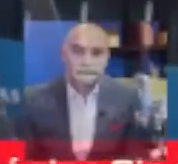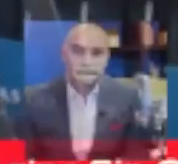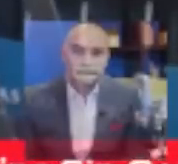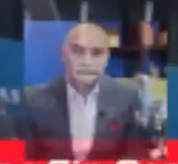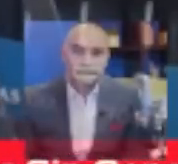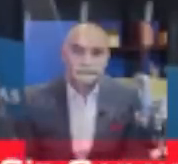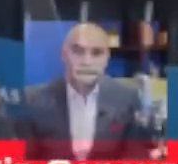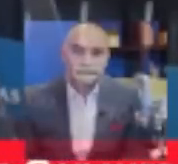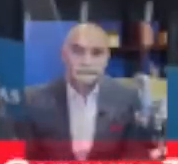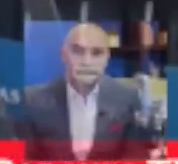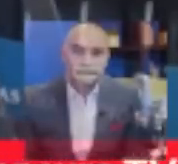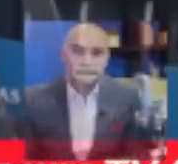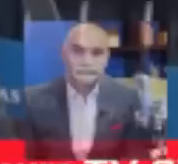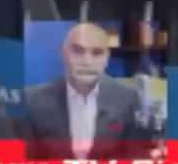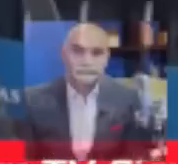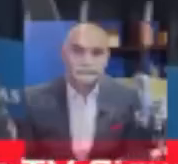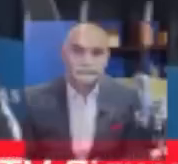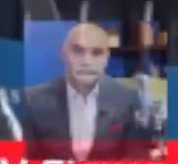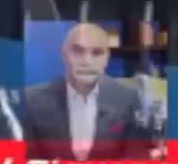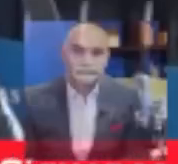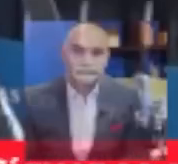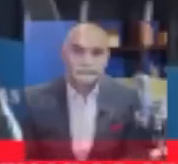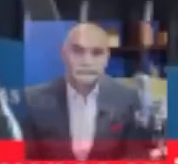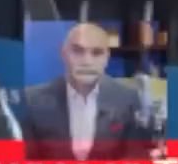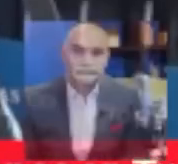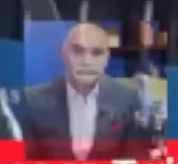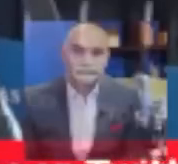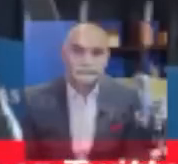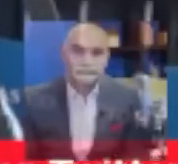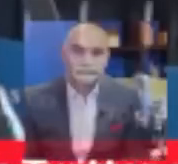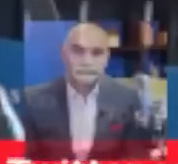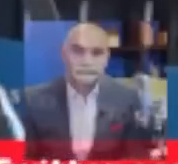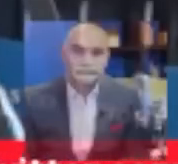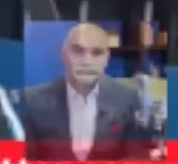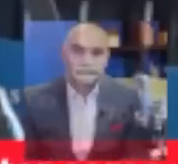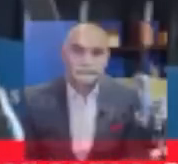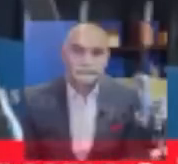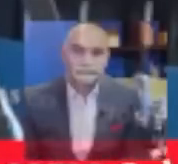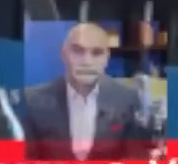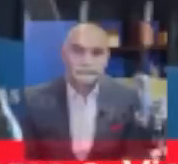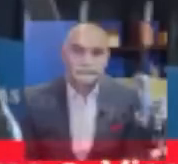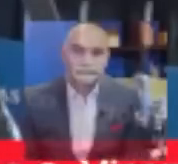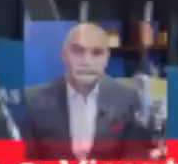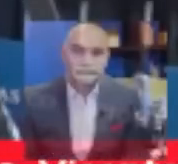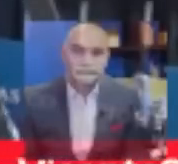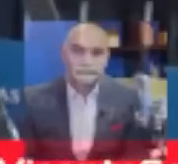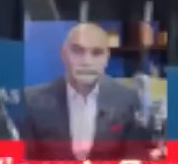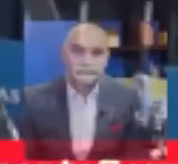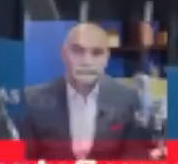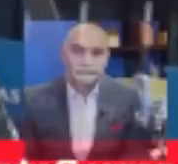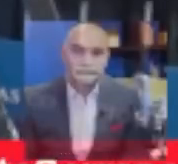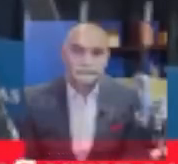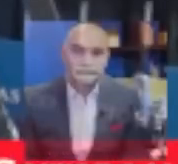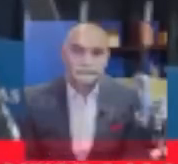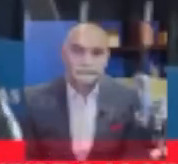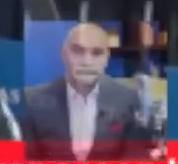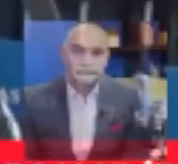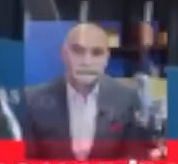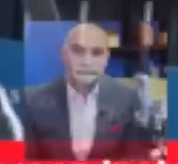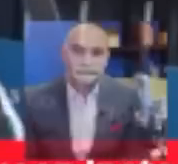es amigo de los datos duros porque me llama mucho la atención cuando le dice al Vocero del presidente con los